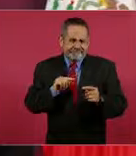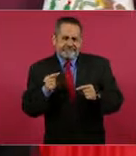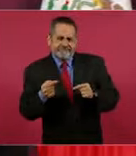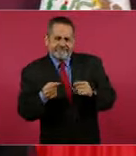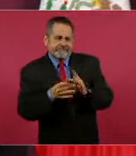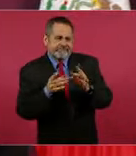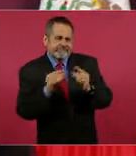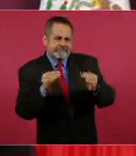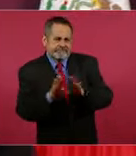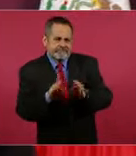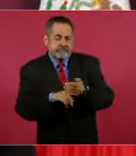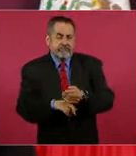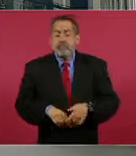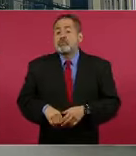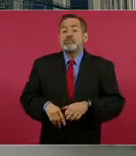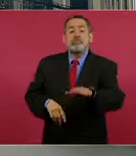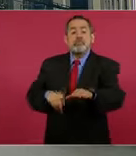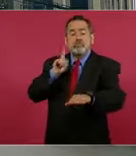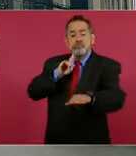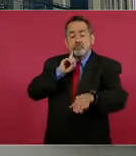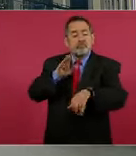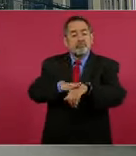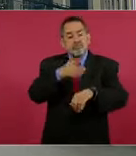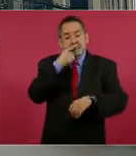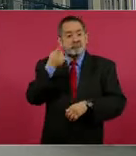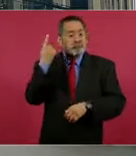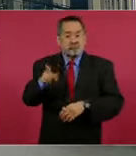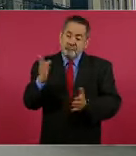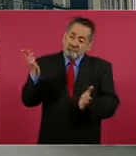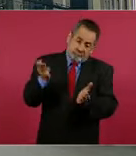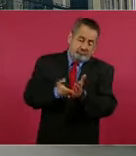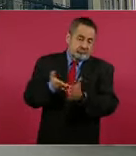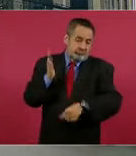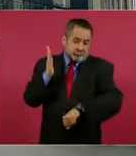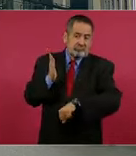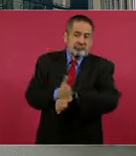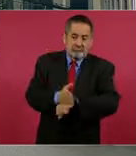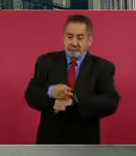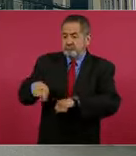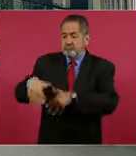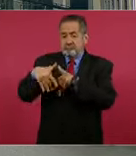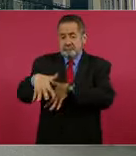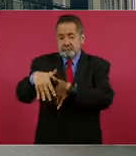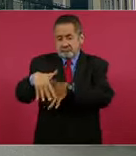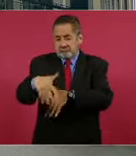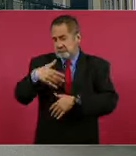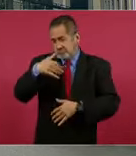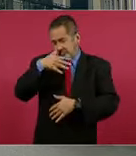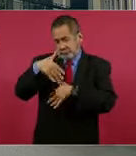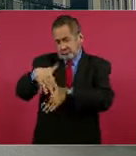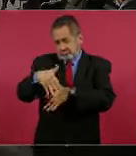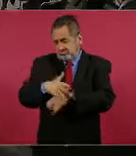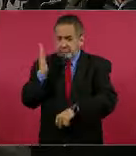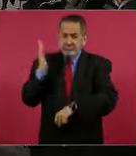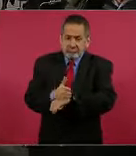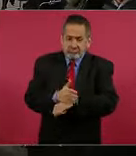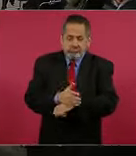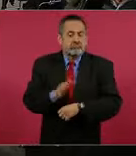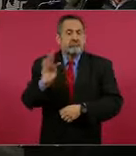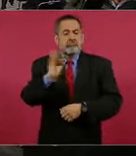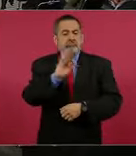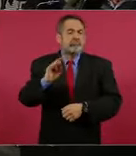Es que incluso anunciaron que iba a haber sanciones, no solo para quienes protestaran ya como tal físicamente, sino incluso